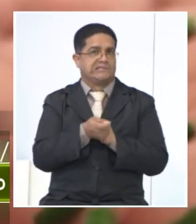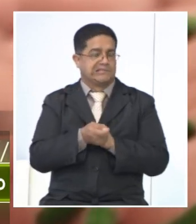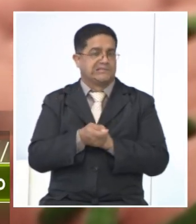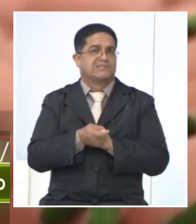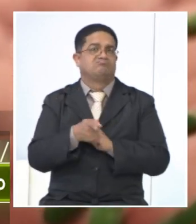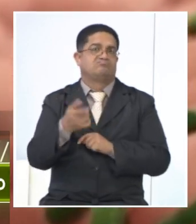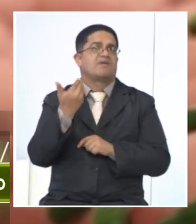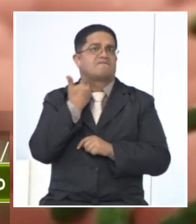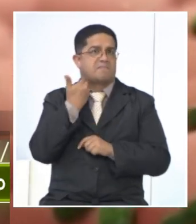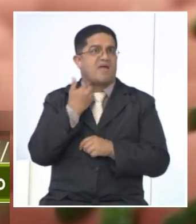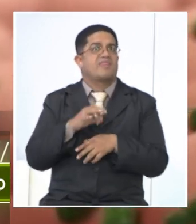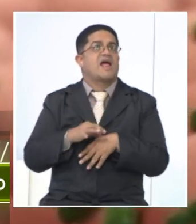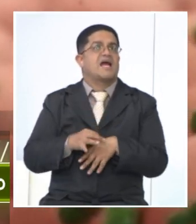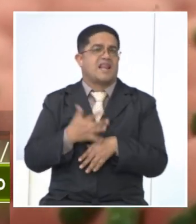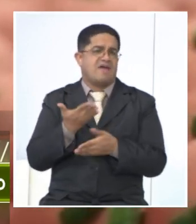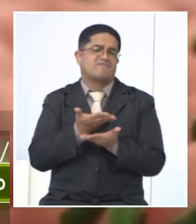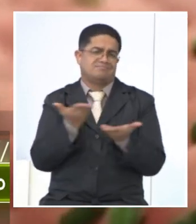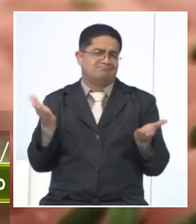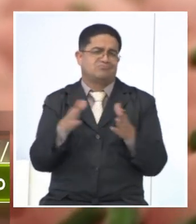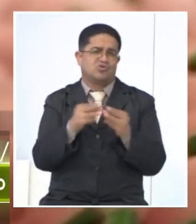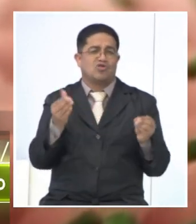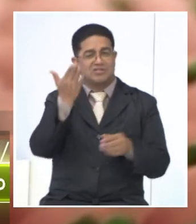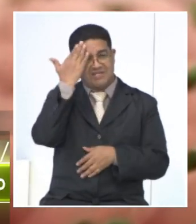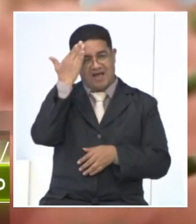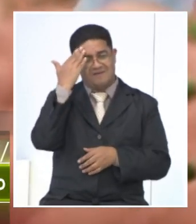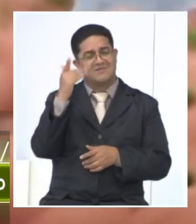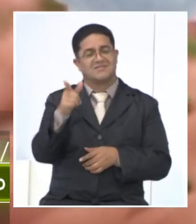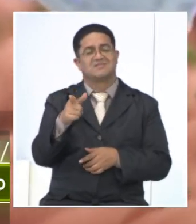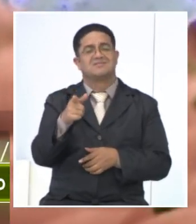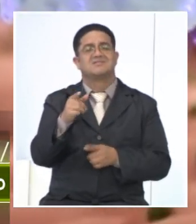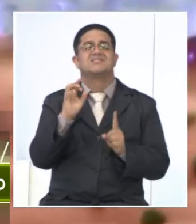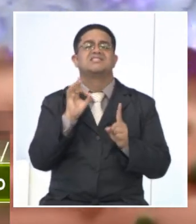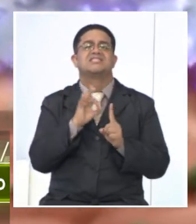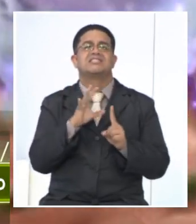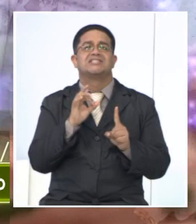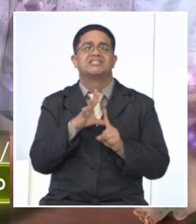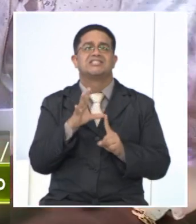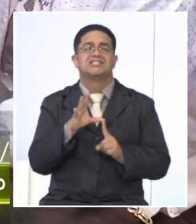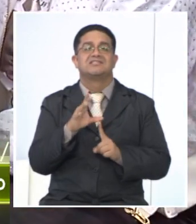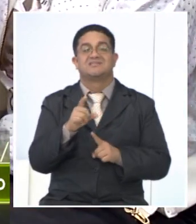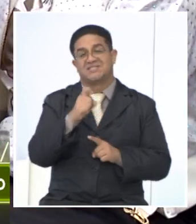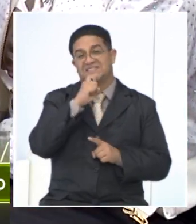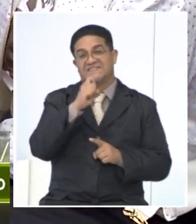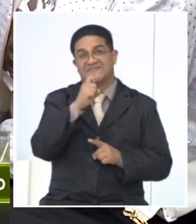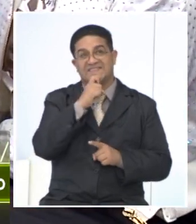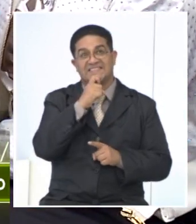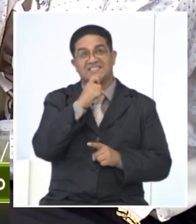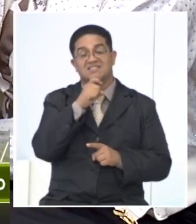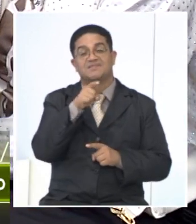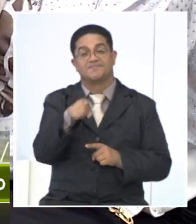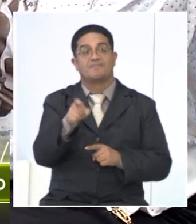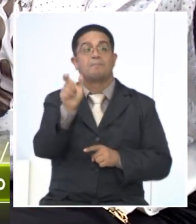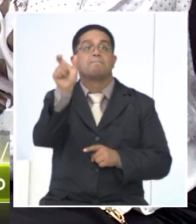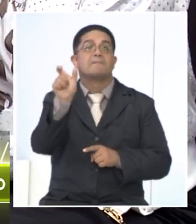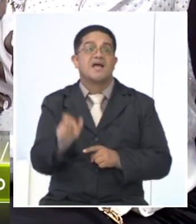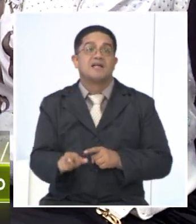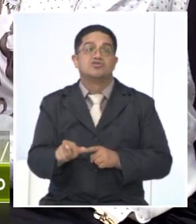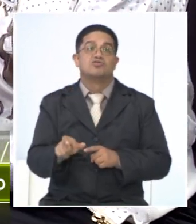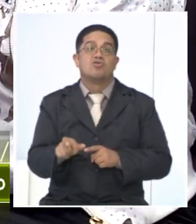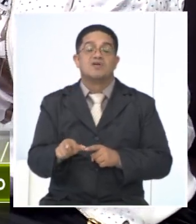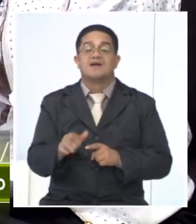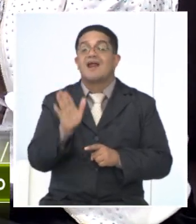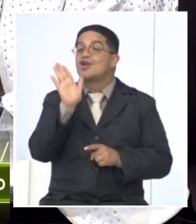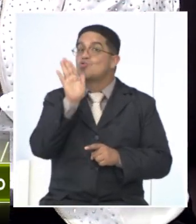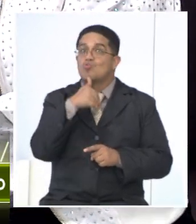bien importante que nosotros conocemos, que sabemos cómo es la enfermedad difícil, que si el paciente no tiene